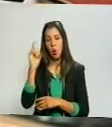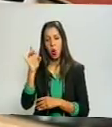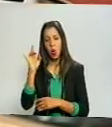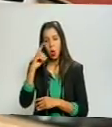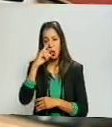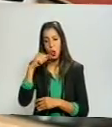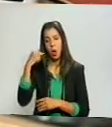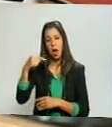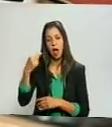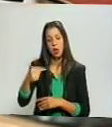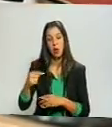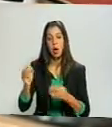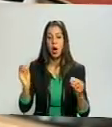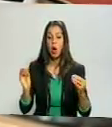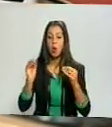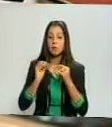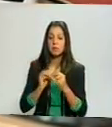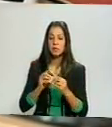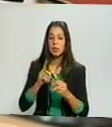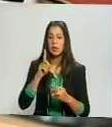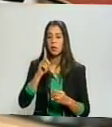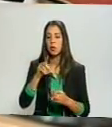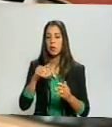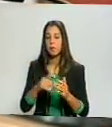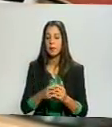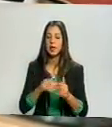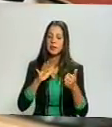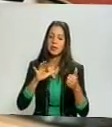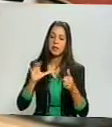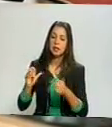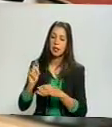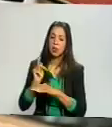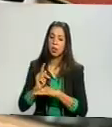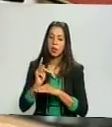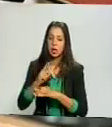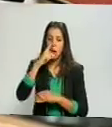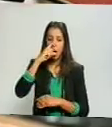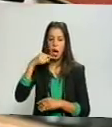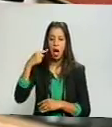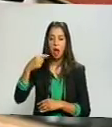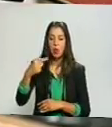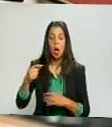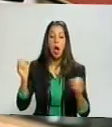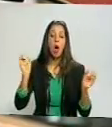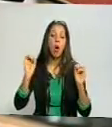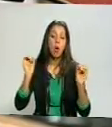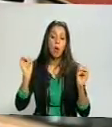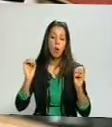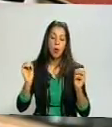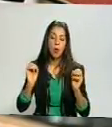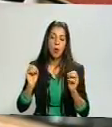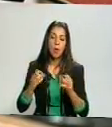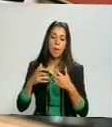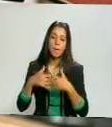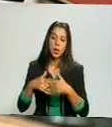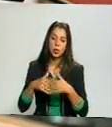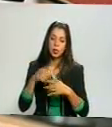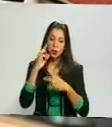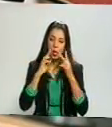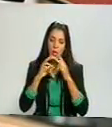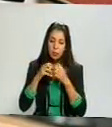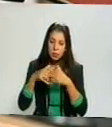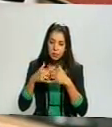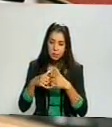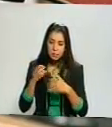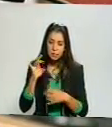mayor o igual a 1.600 kilogramos de oro al año, o su capacidad de procesamiento sea